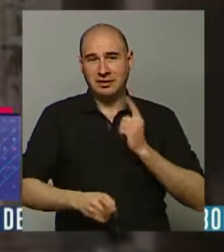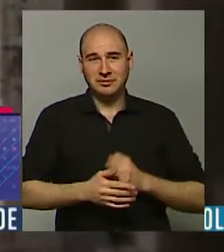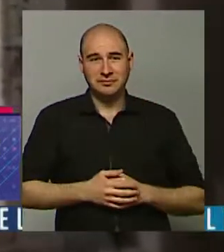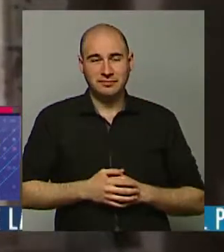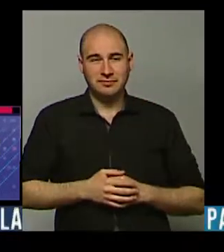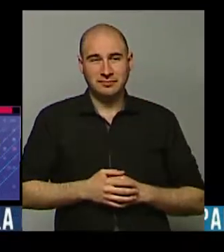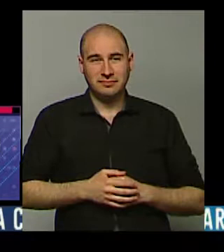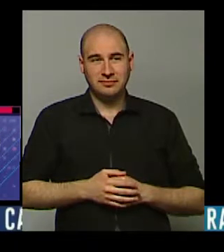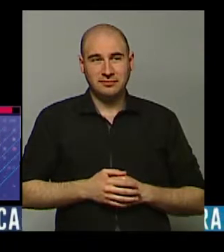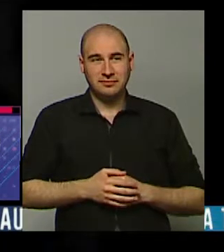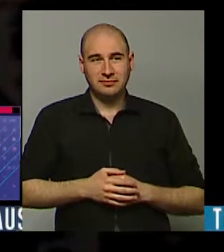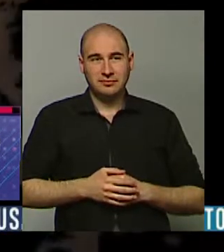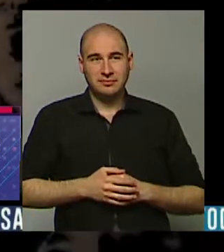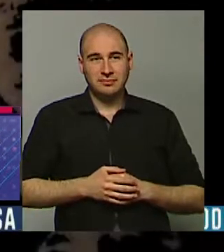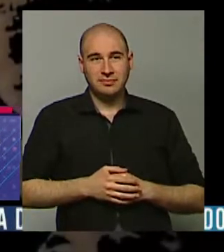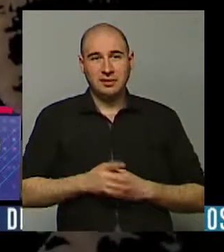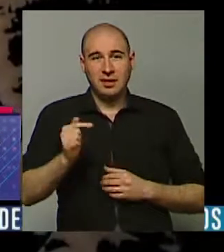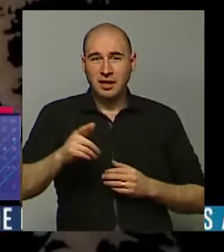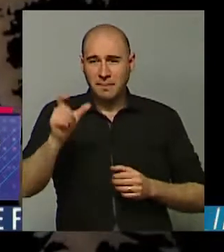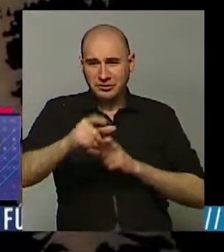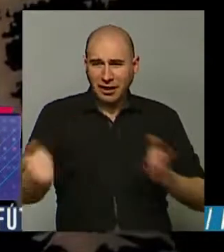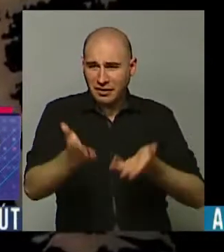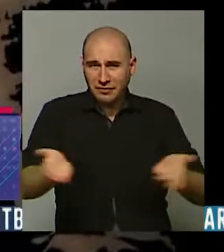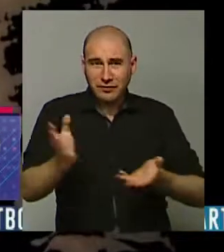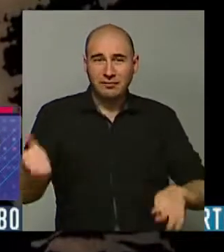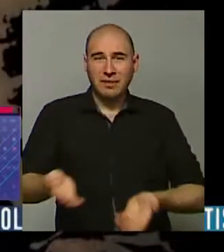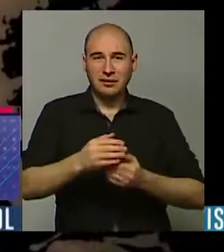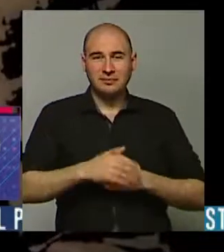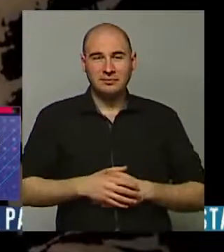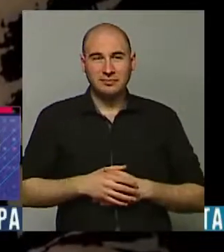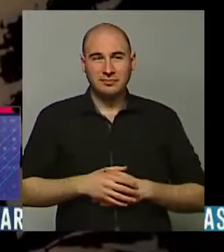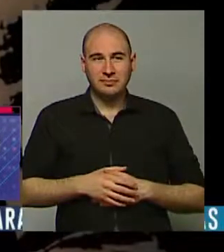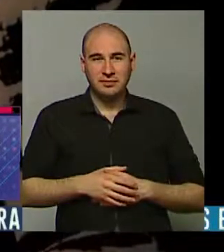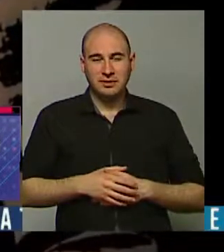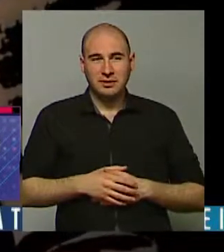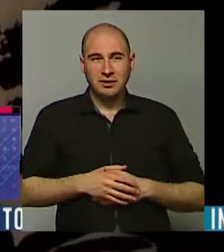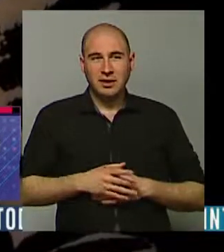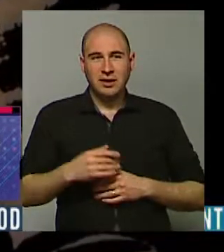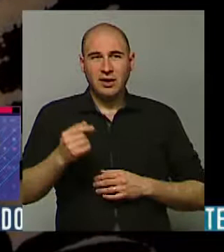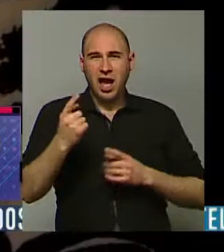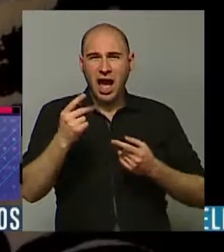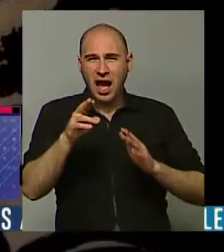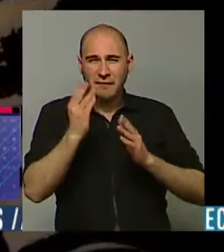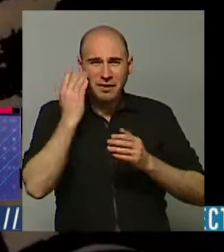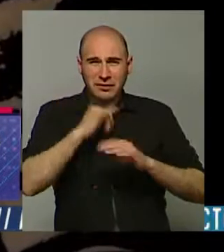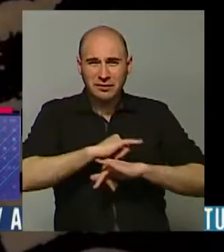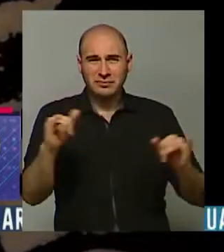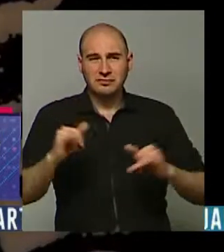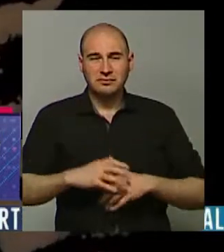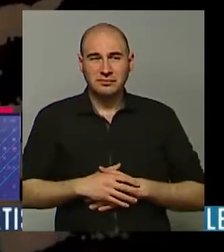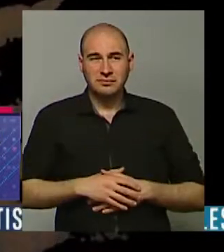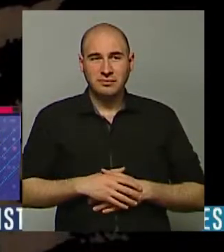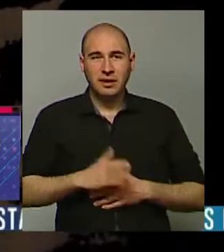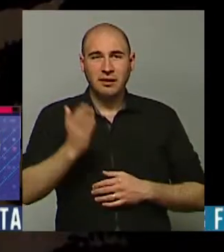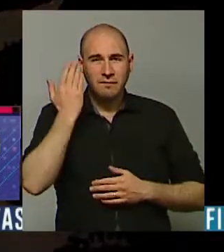sea, digamos, y están incitando a la gente que vayan a hacer eso. Y vos decís, y lo están haciendo por una red social. Y